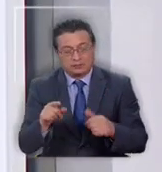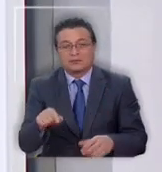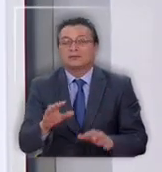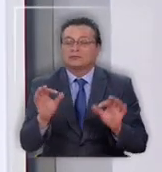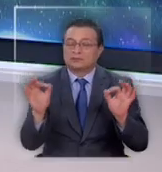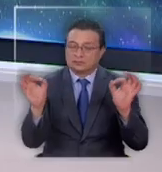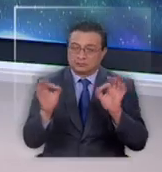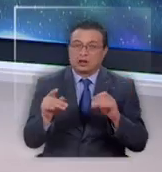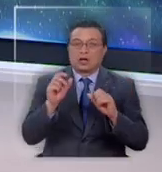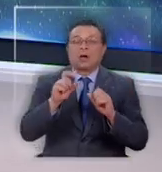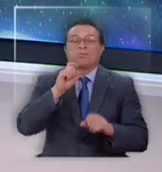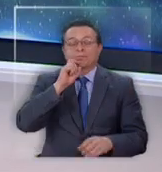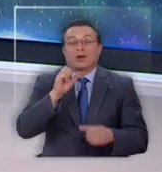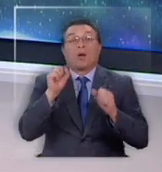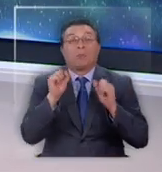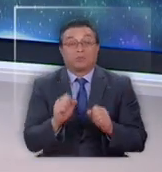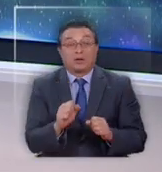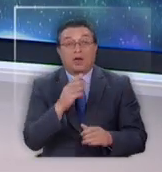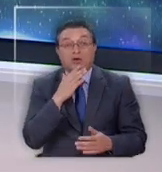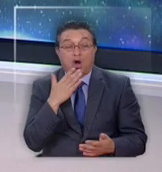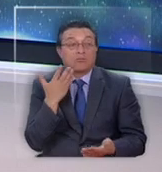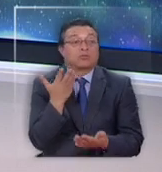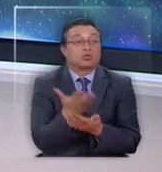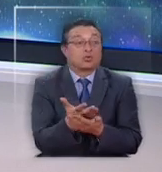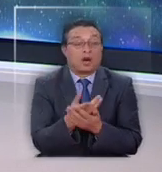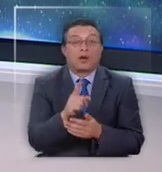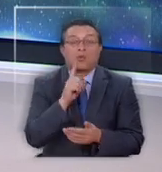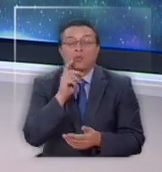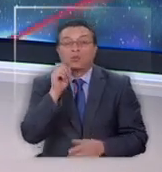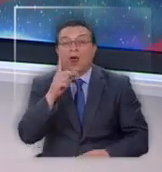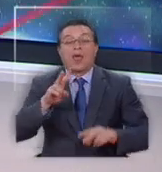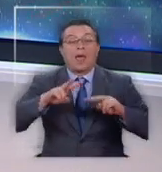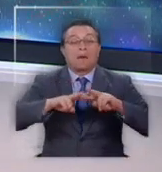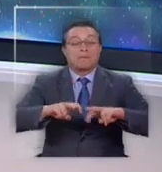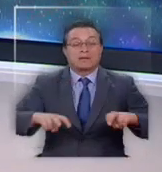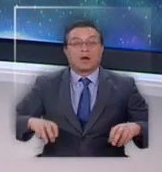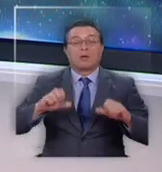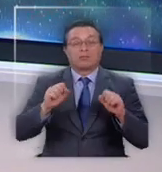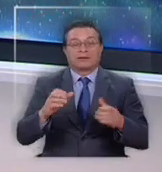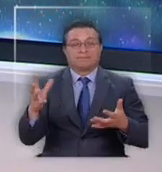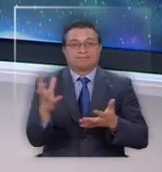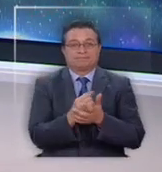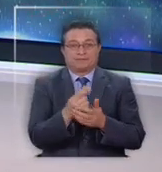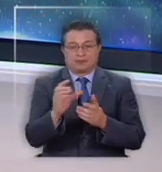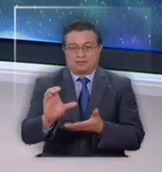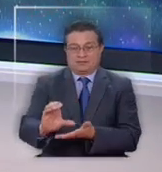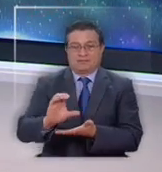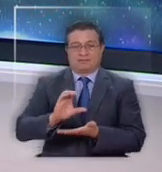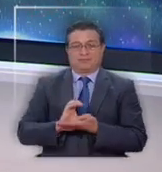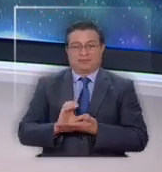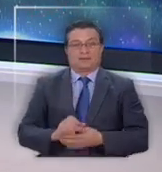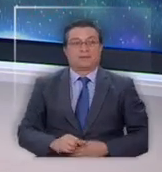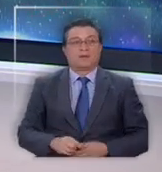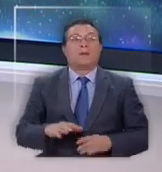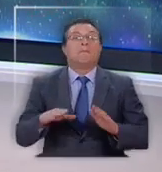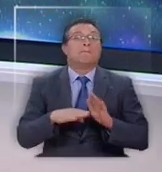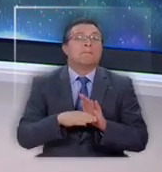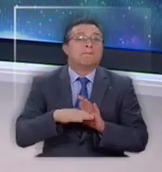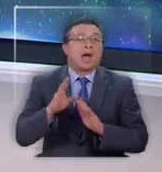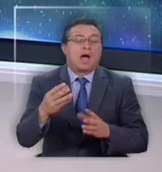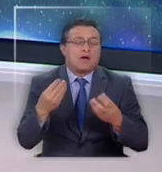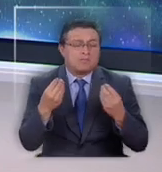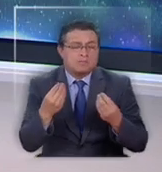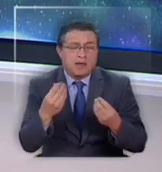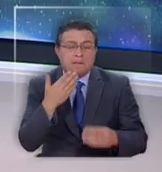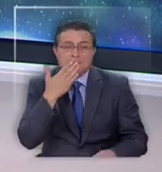inmediatamente quienes pueden postular y qué tipo de investigación tienen que estar haciendo para poder obtener parte de estos recursos la gran gracia de